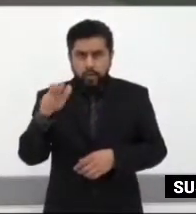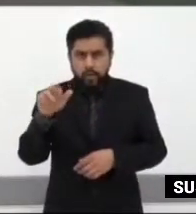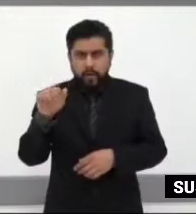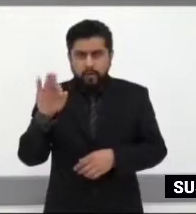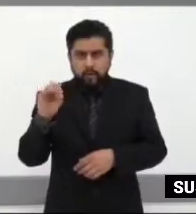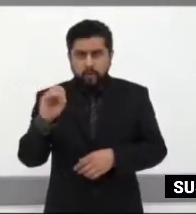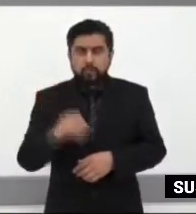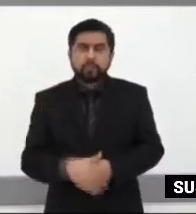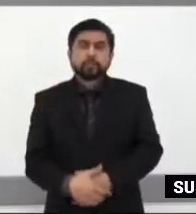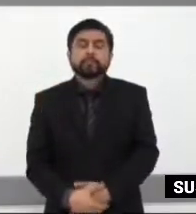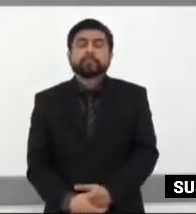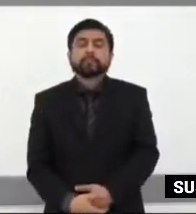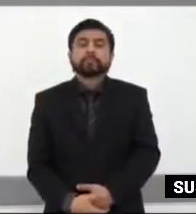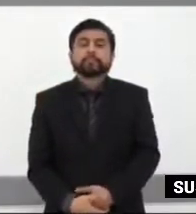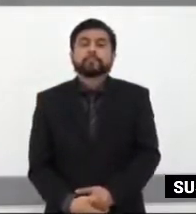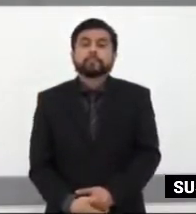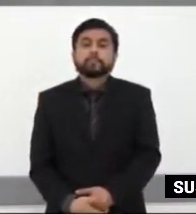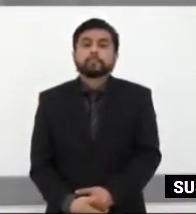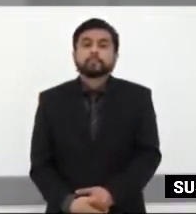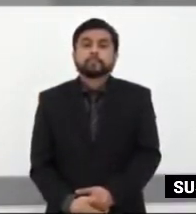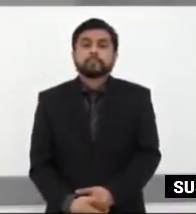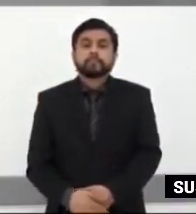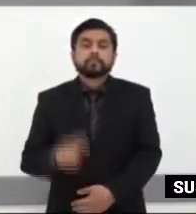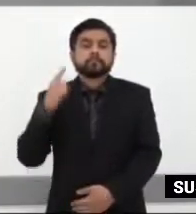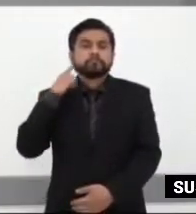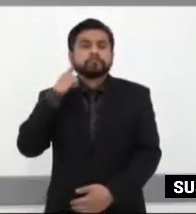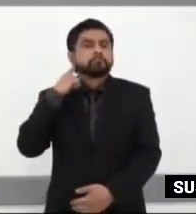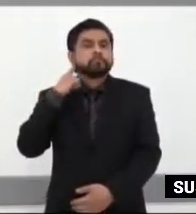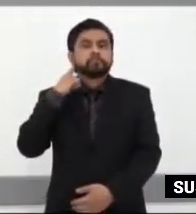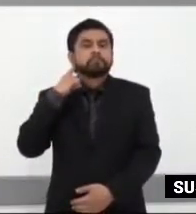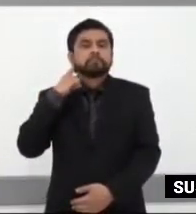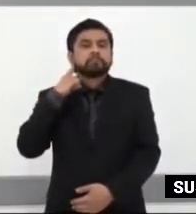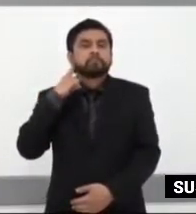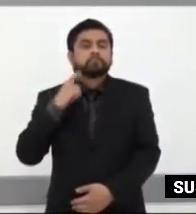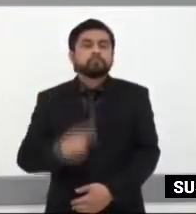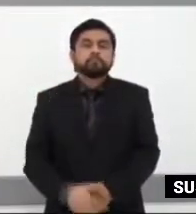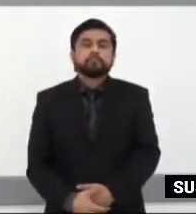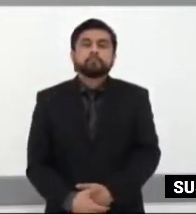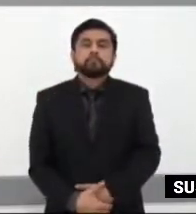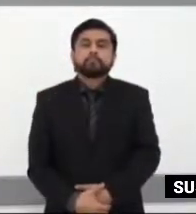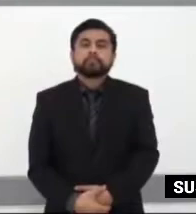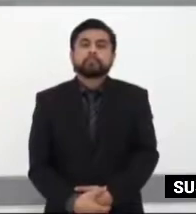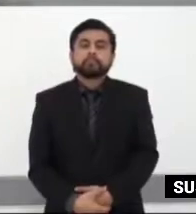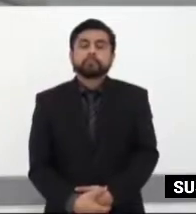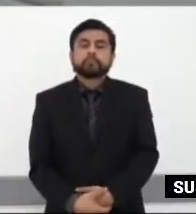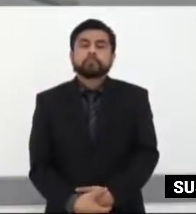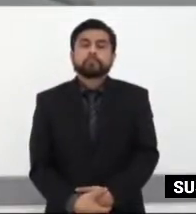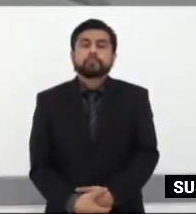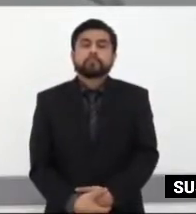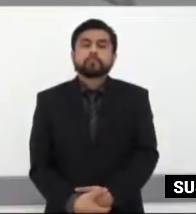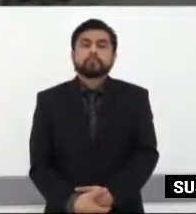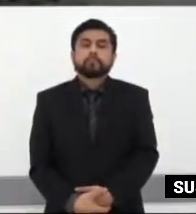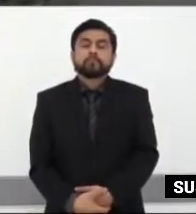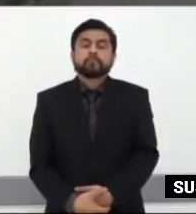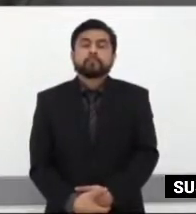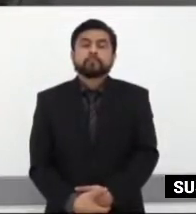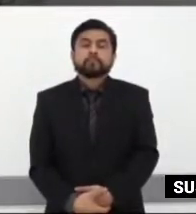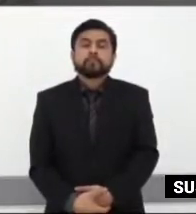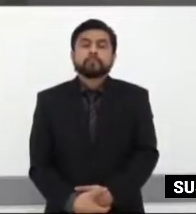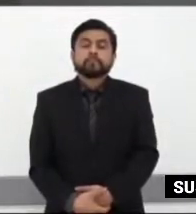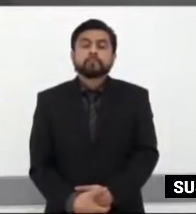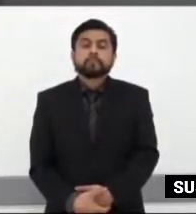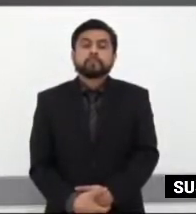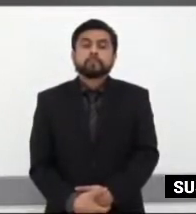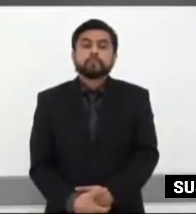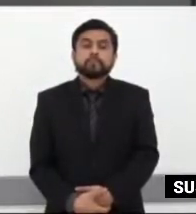su gantry, con su computadora, y están los dos equipos de radiación. ¿Usted está aquí desde que era materno infantil? Sí, fui el médico que